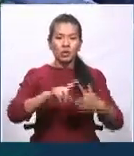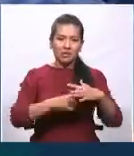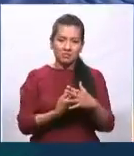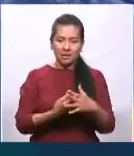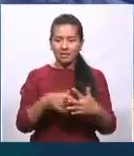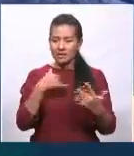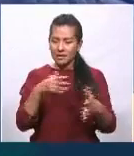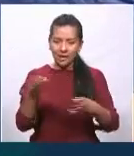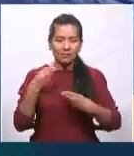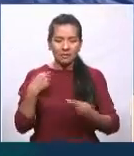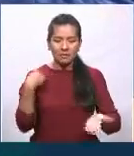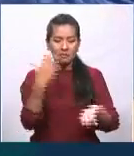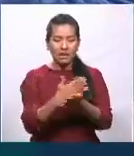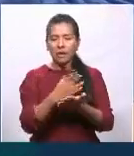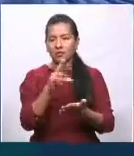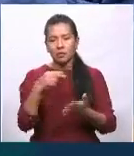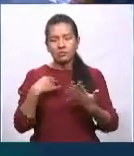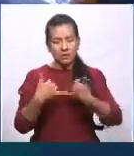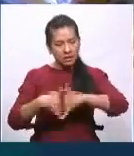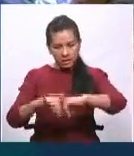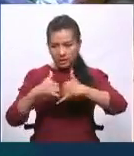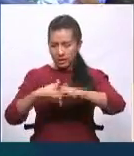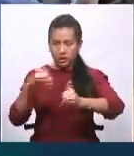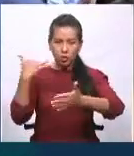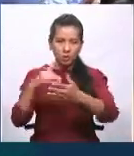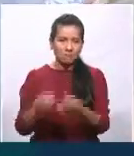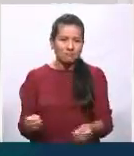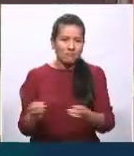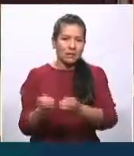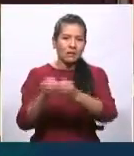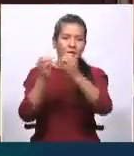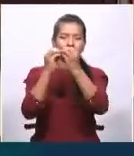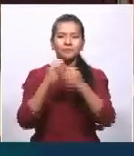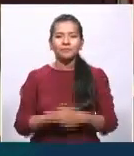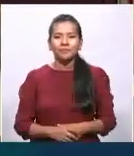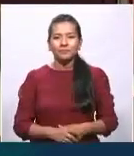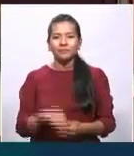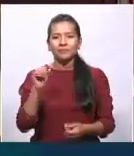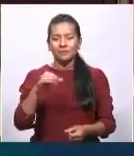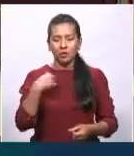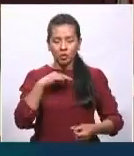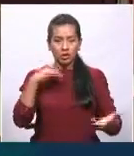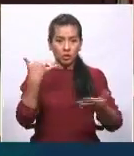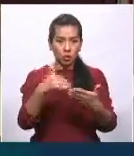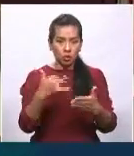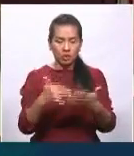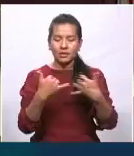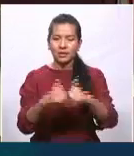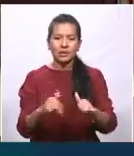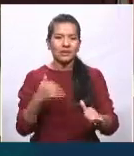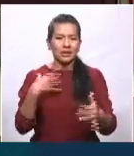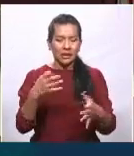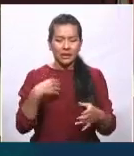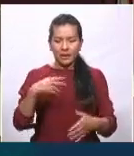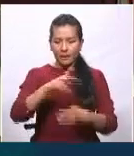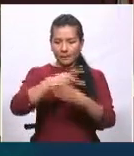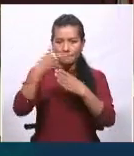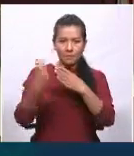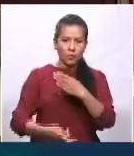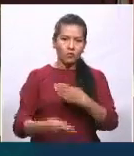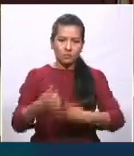esto no para aquí, sigo para más todavía. Estudiar, salir, lograr mi profesión, lo que